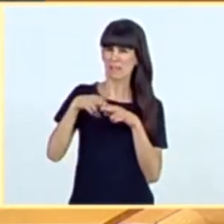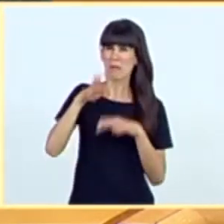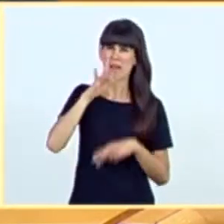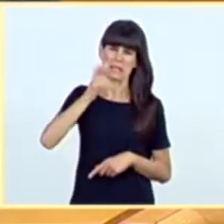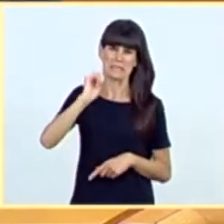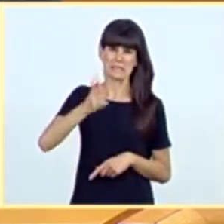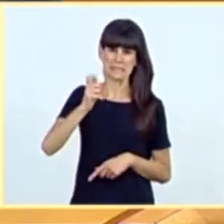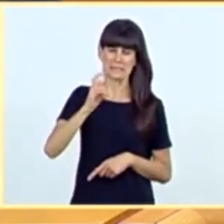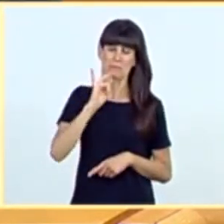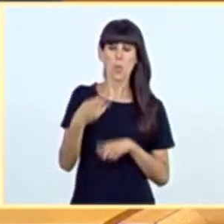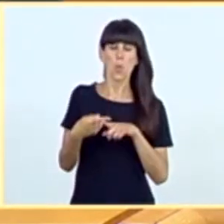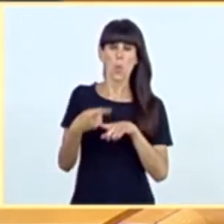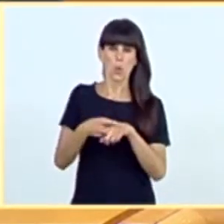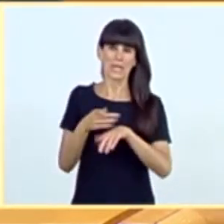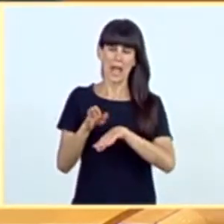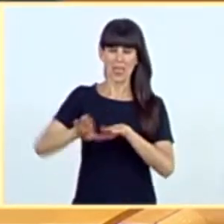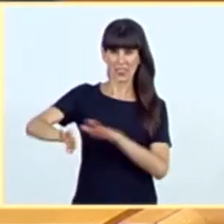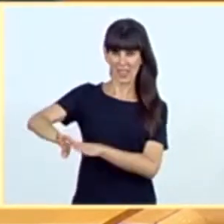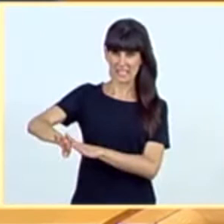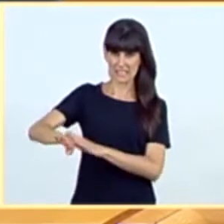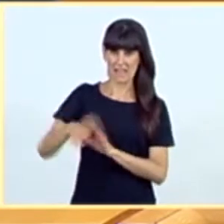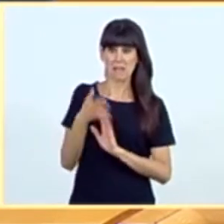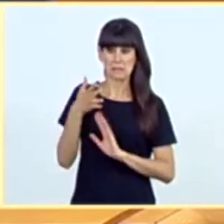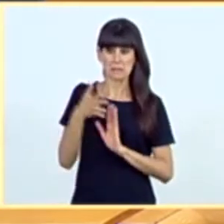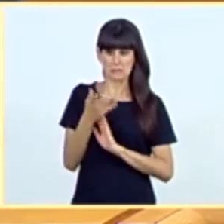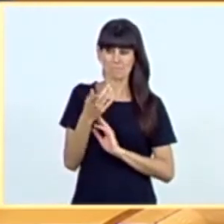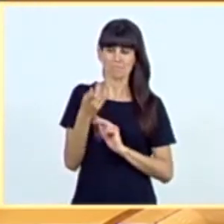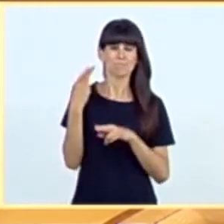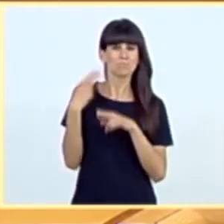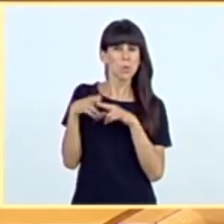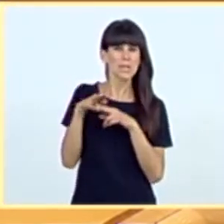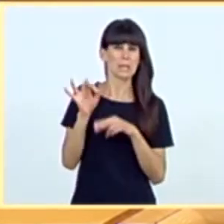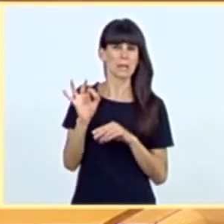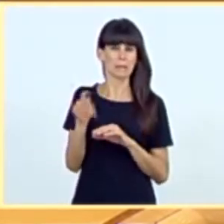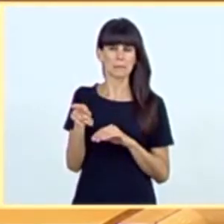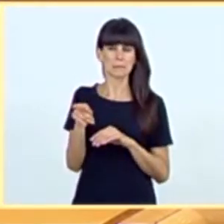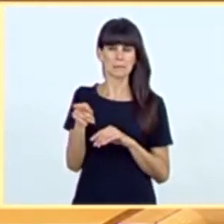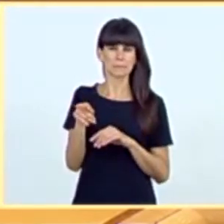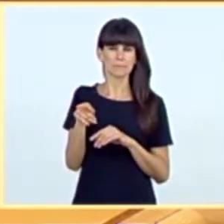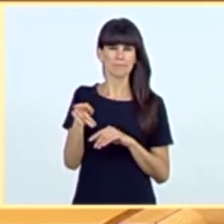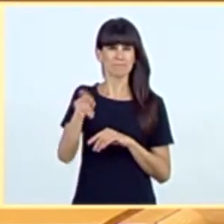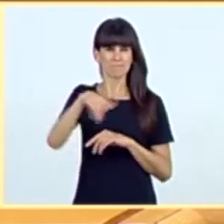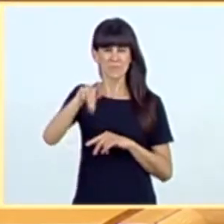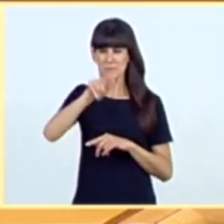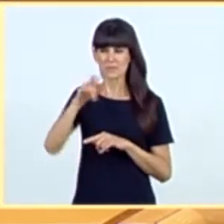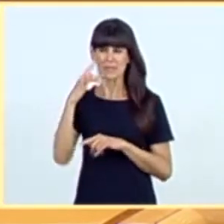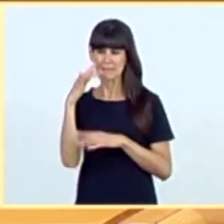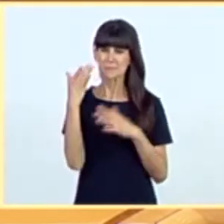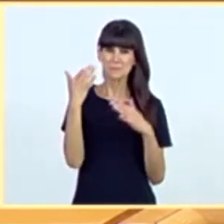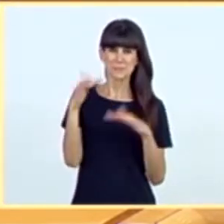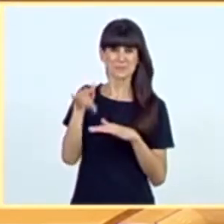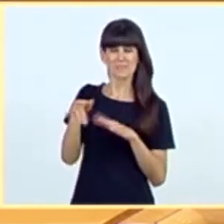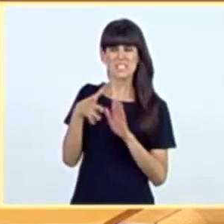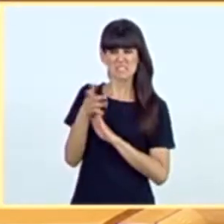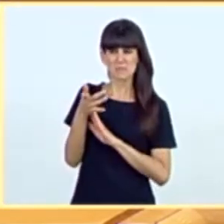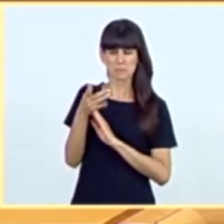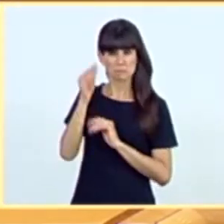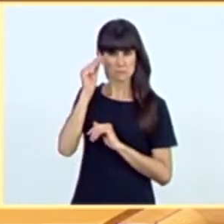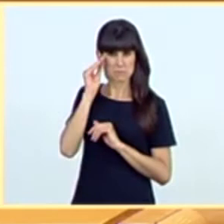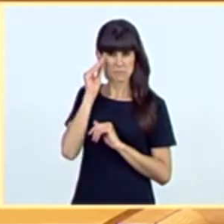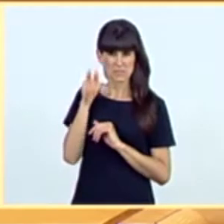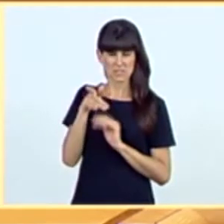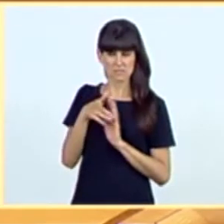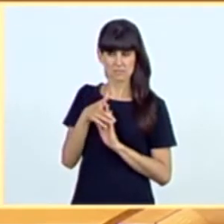la ultraderecha política y mediática, pero eso no quiere decir que no sea moralmente